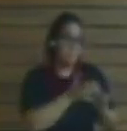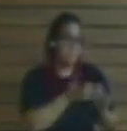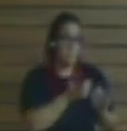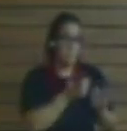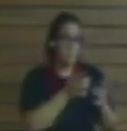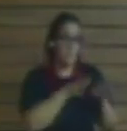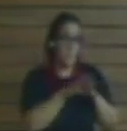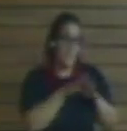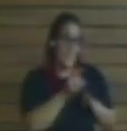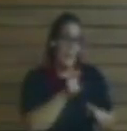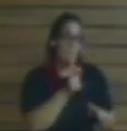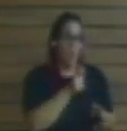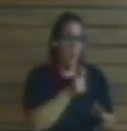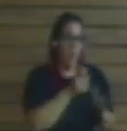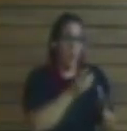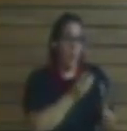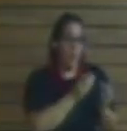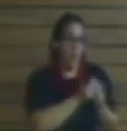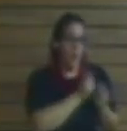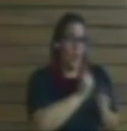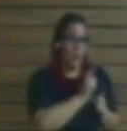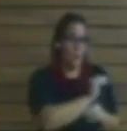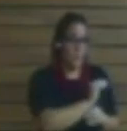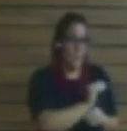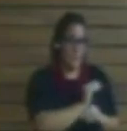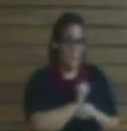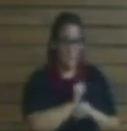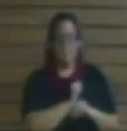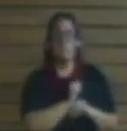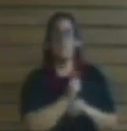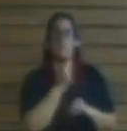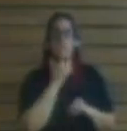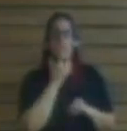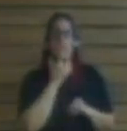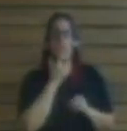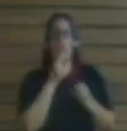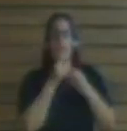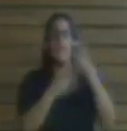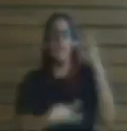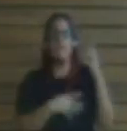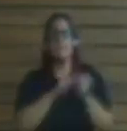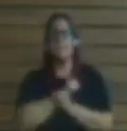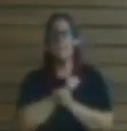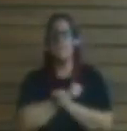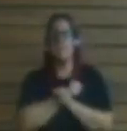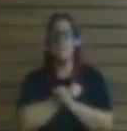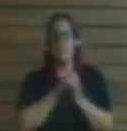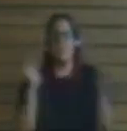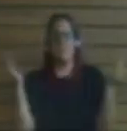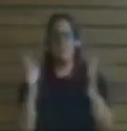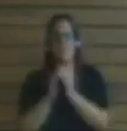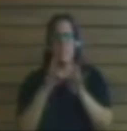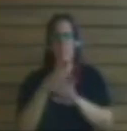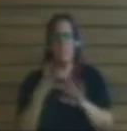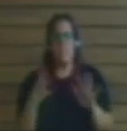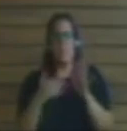la critica poco a usted, por decirlo de alguna manera, afirmaba que han reducido las listas de espera en 19.200 pacientes entre